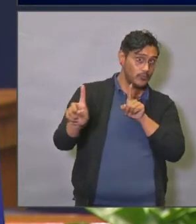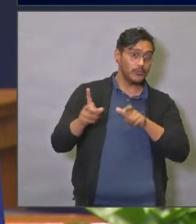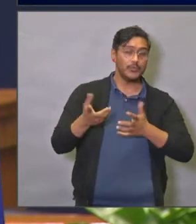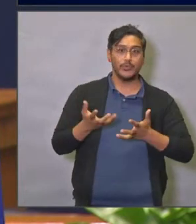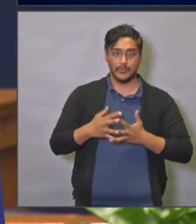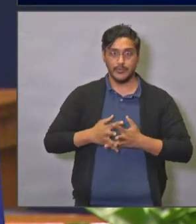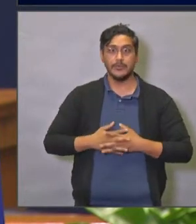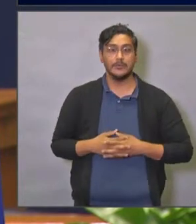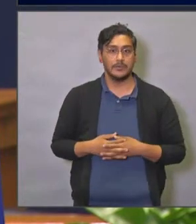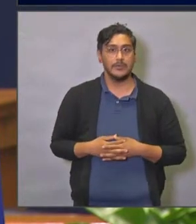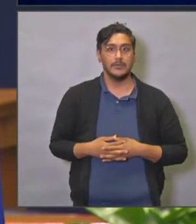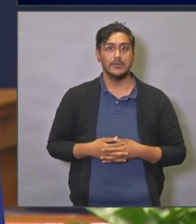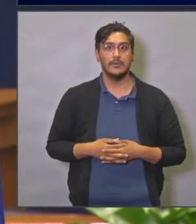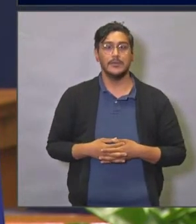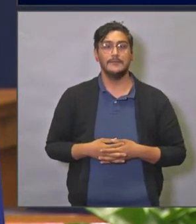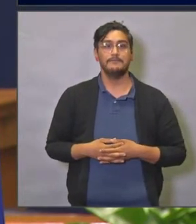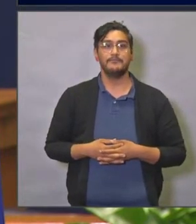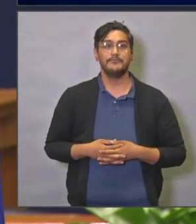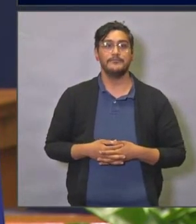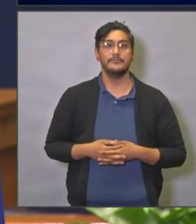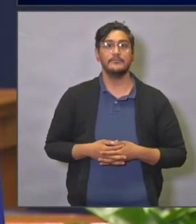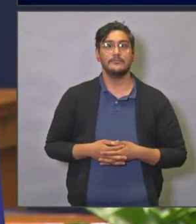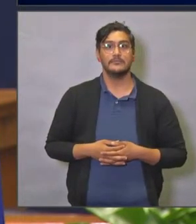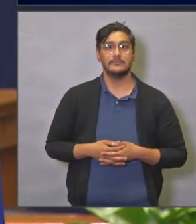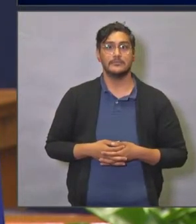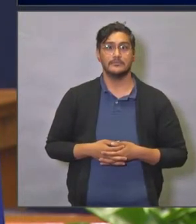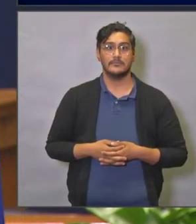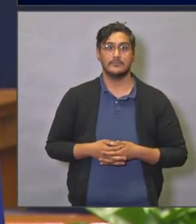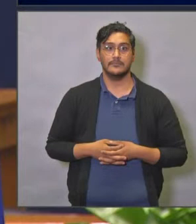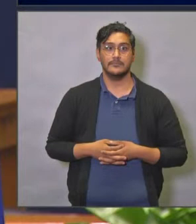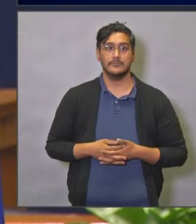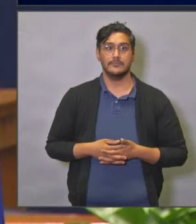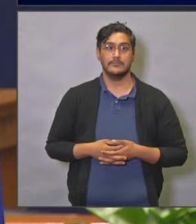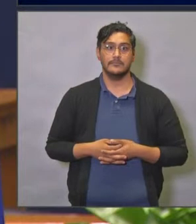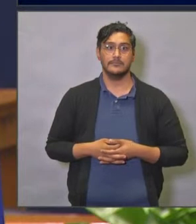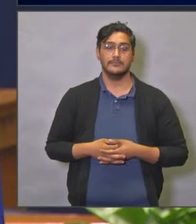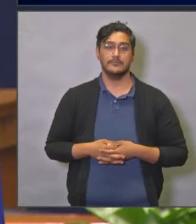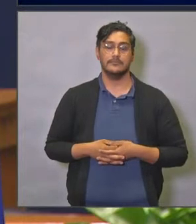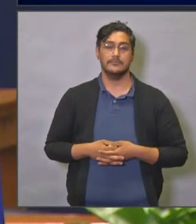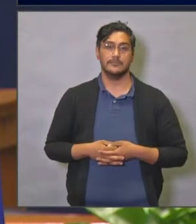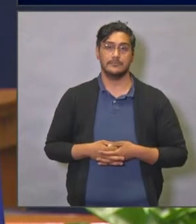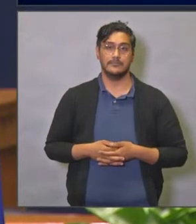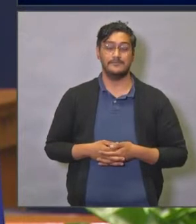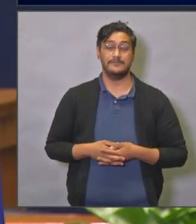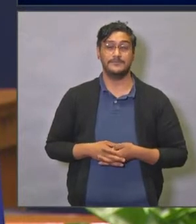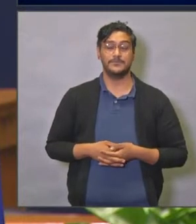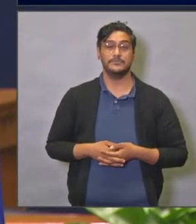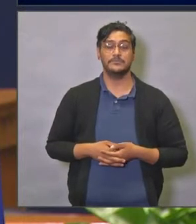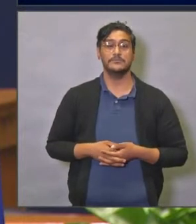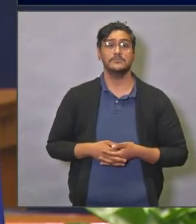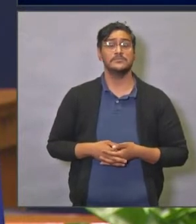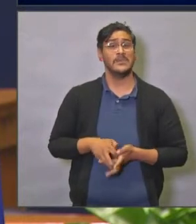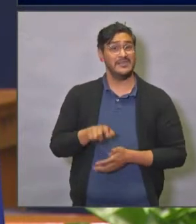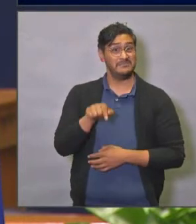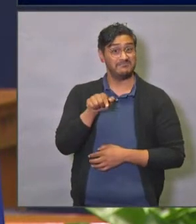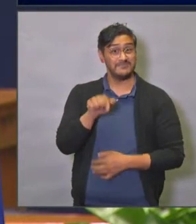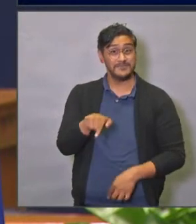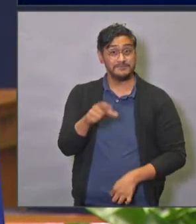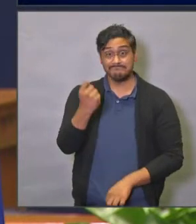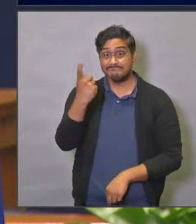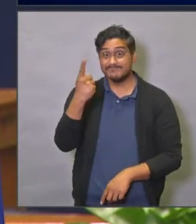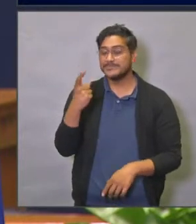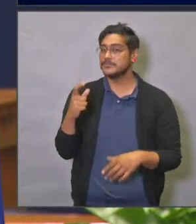de equipo de protección personal apropiado para todos los trabajadores. Esto es